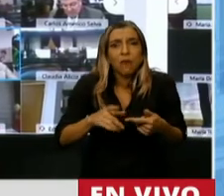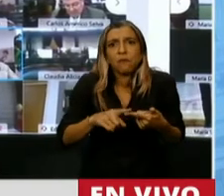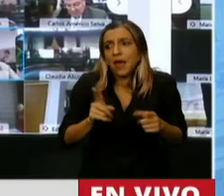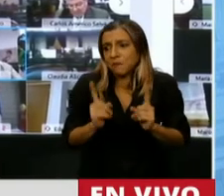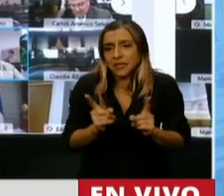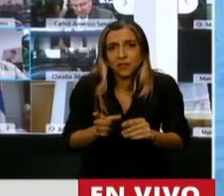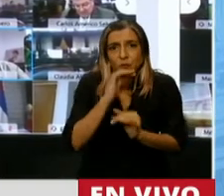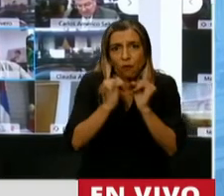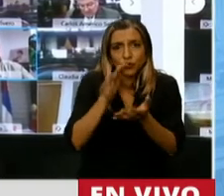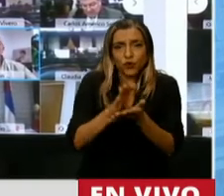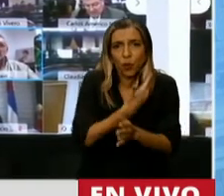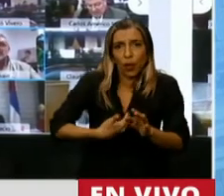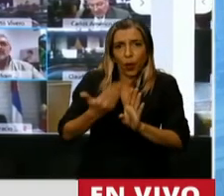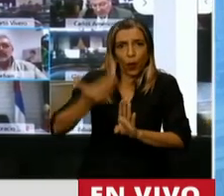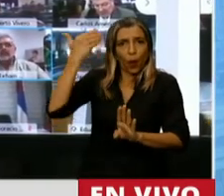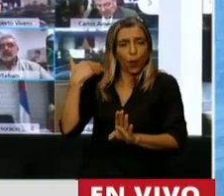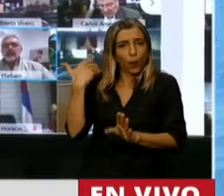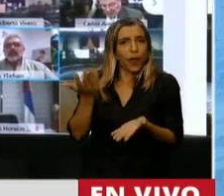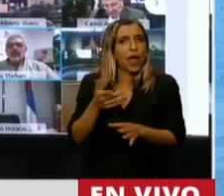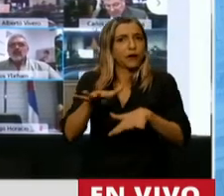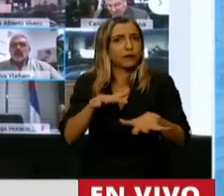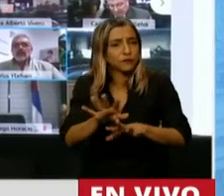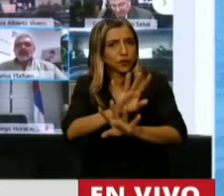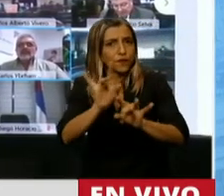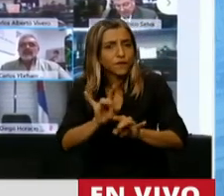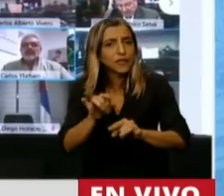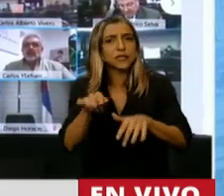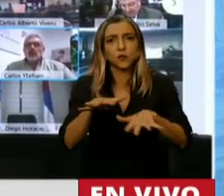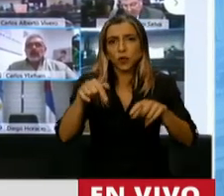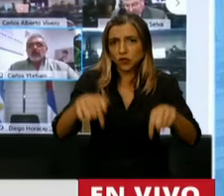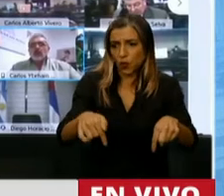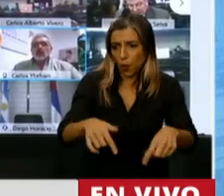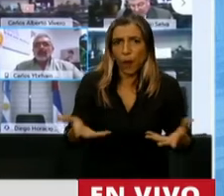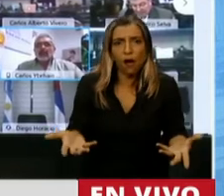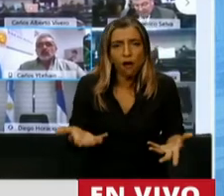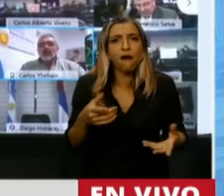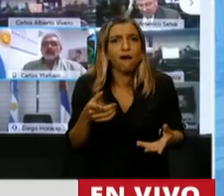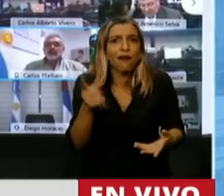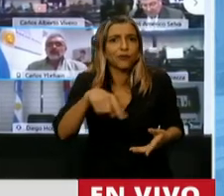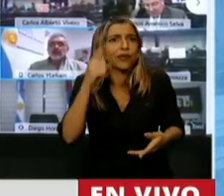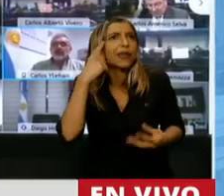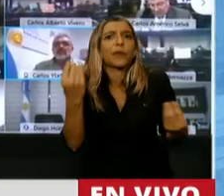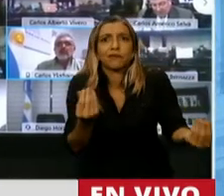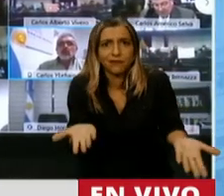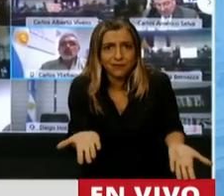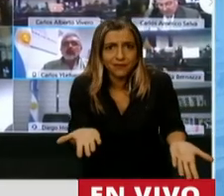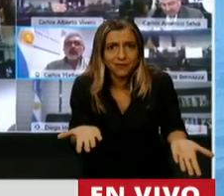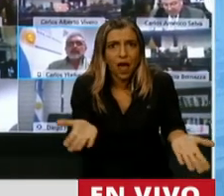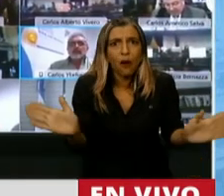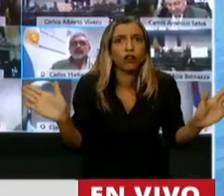anterior y de las dificultades el gobierno actual recibió el gobierno por